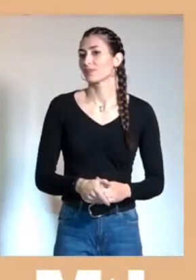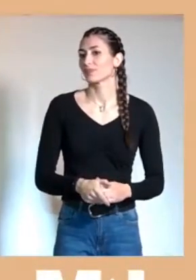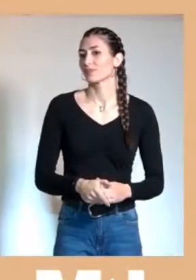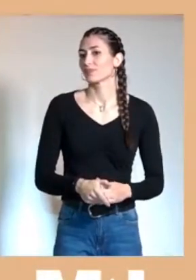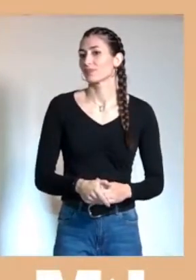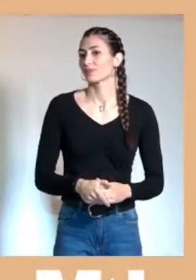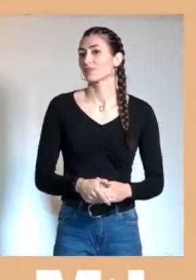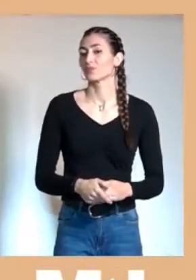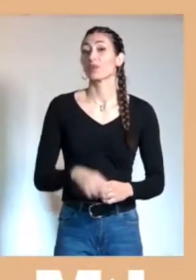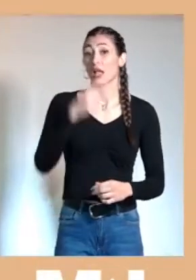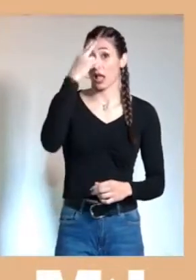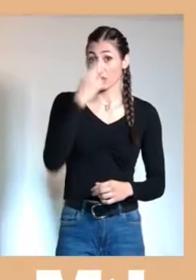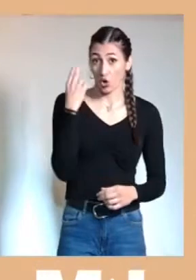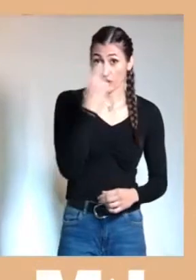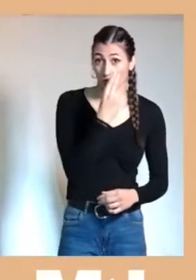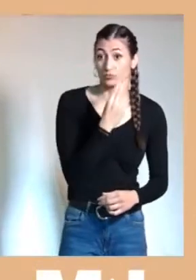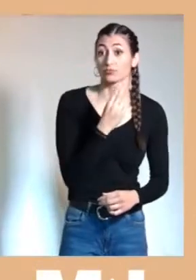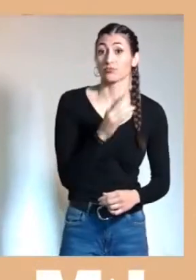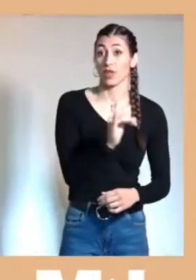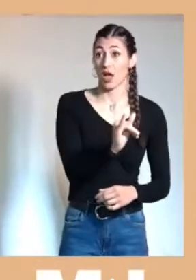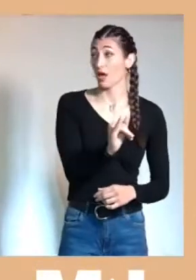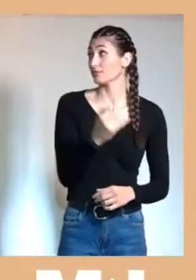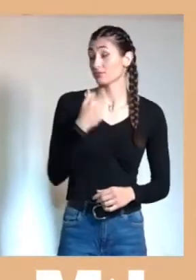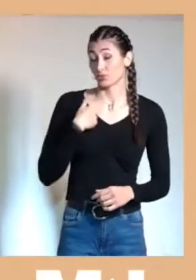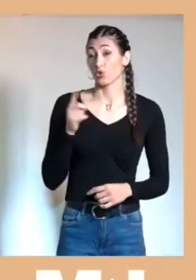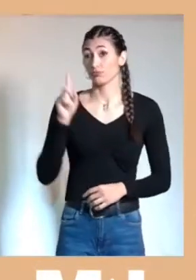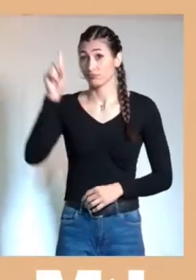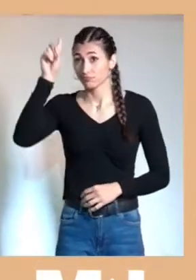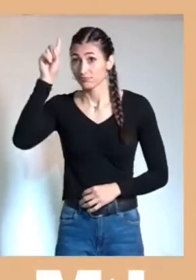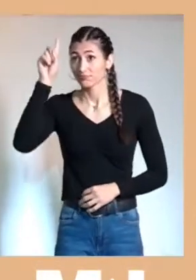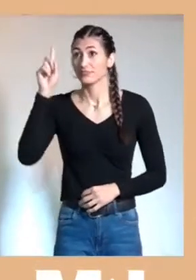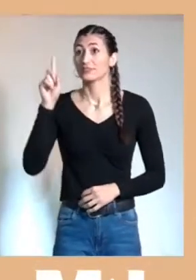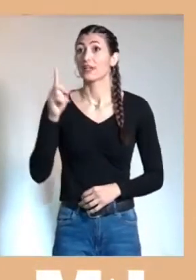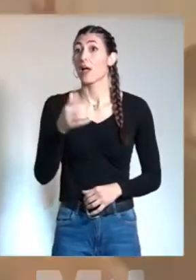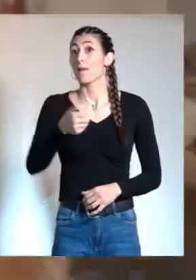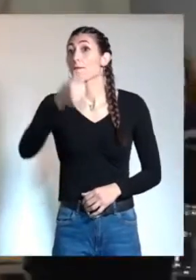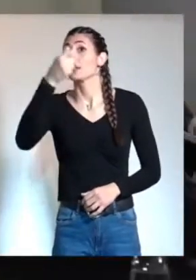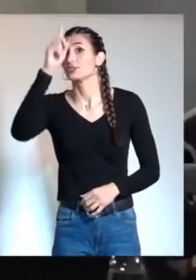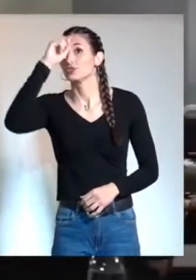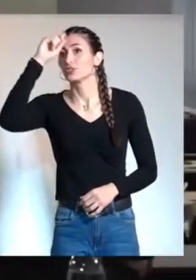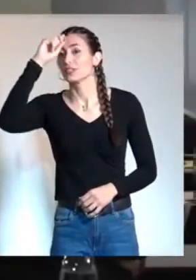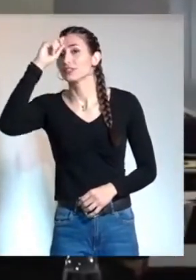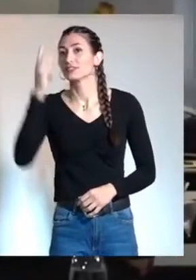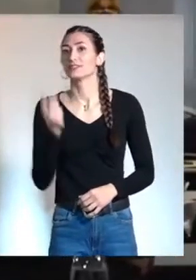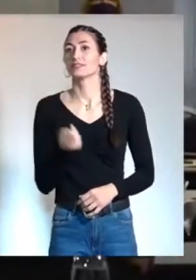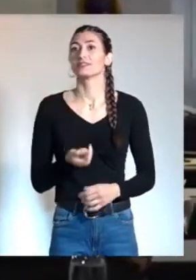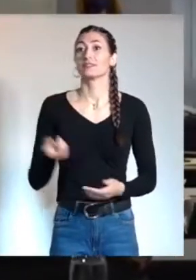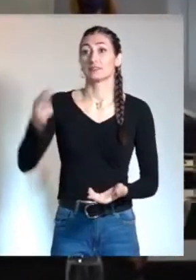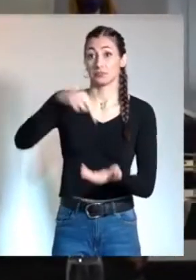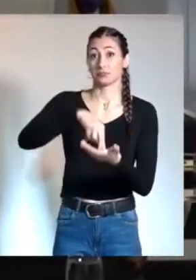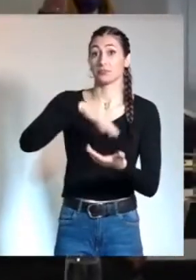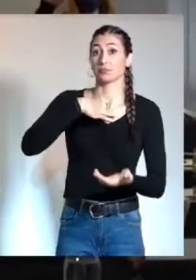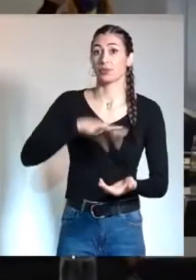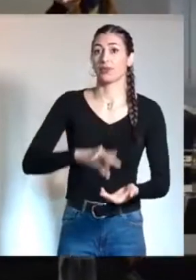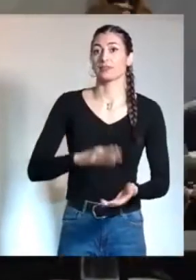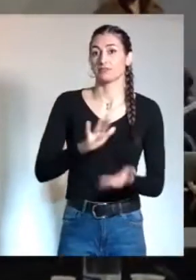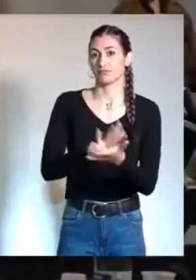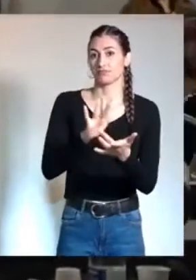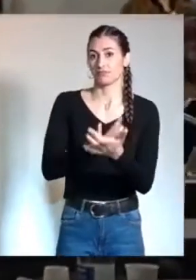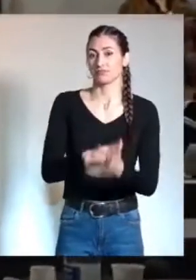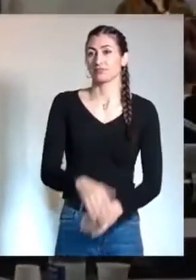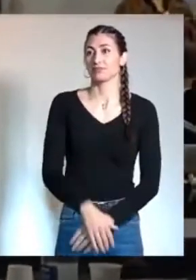Hay católicos, yo uno de ellos. No sé si hay más personas católicas o no. Se puede levantar